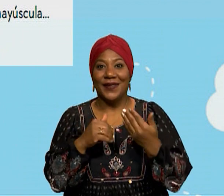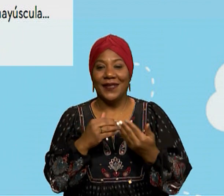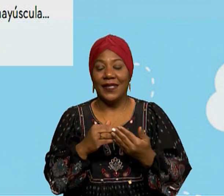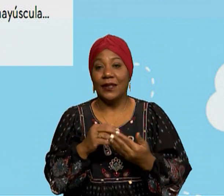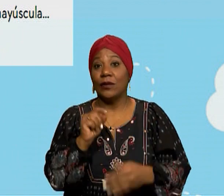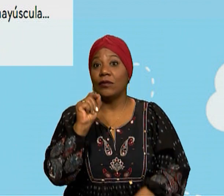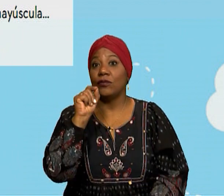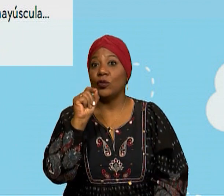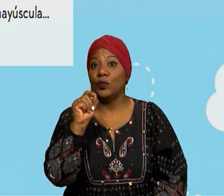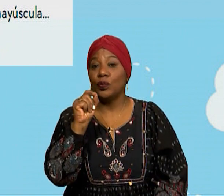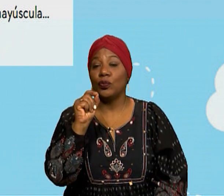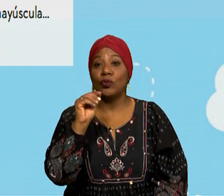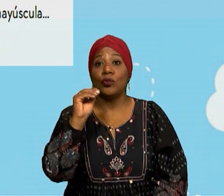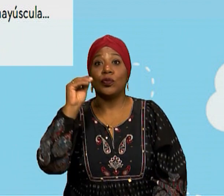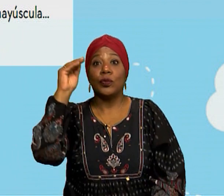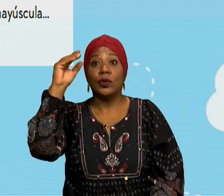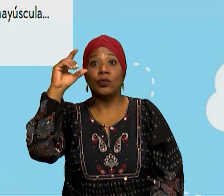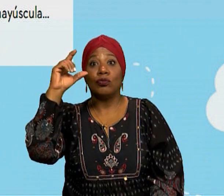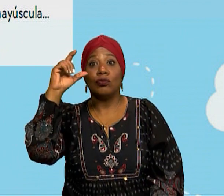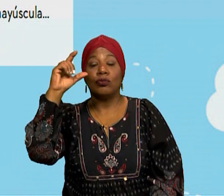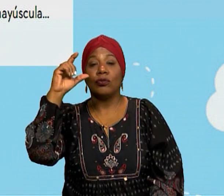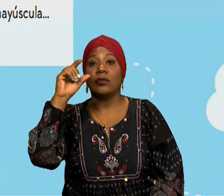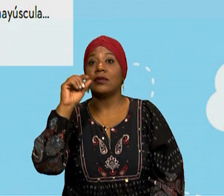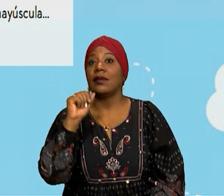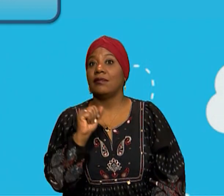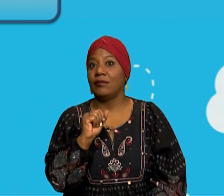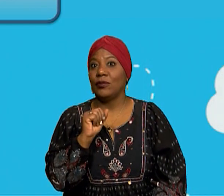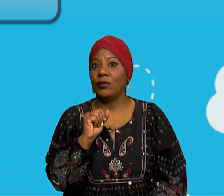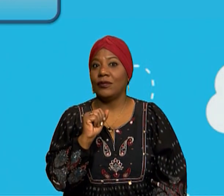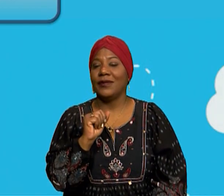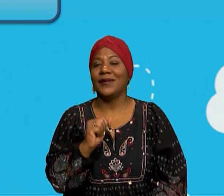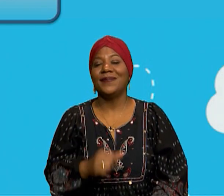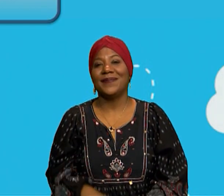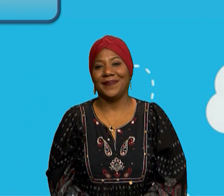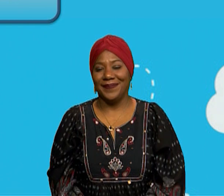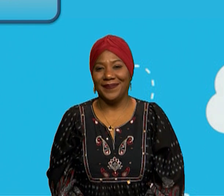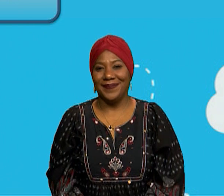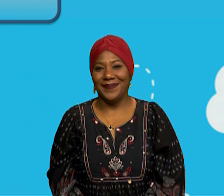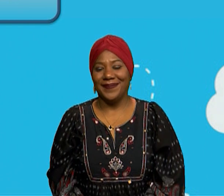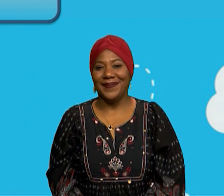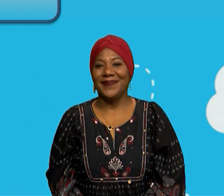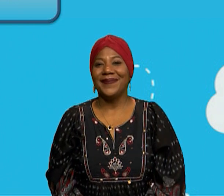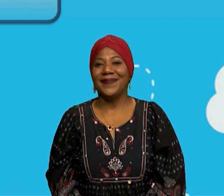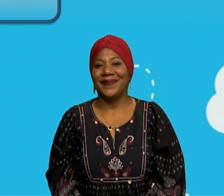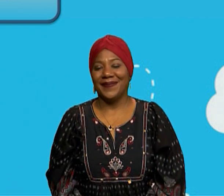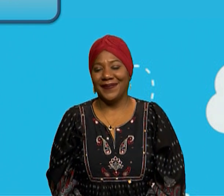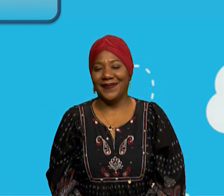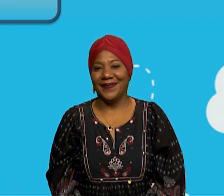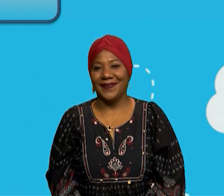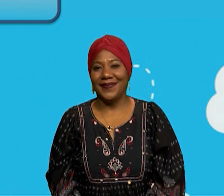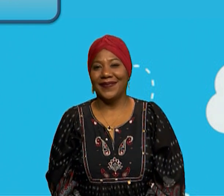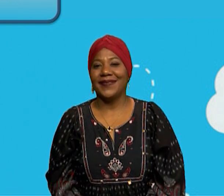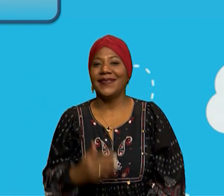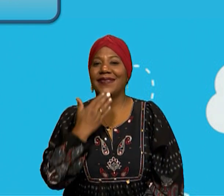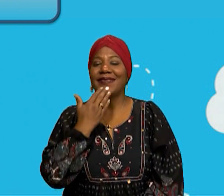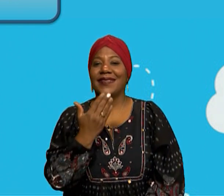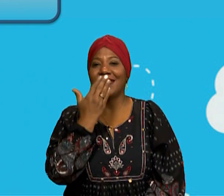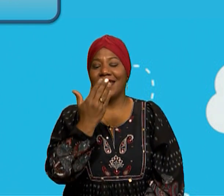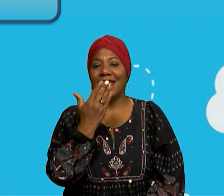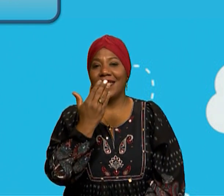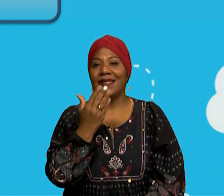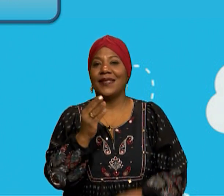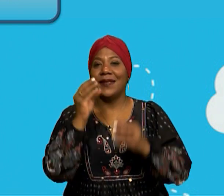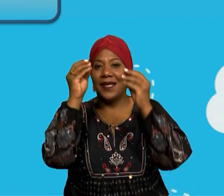de puntuación, la mayúscula y colócale un texto a tu cuento. Bueno, por el día de hoy queremos agradecerle a